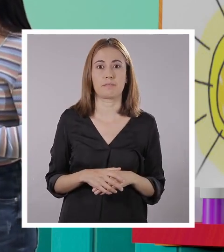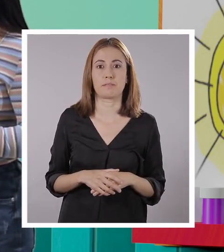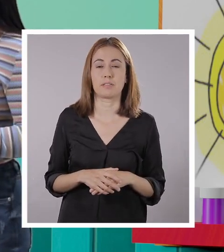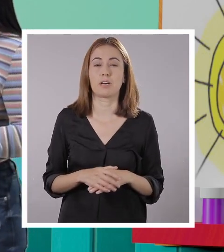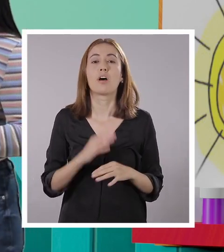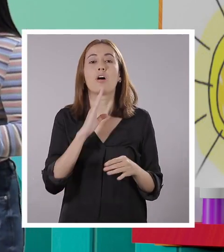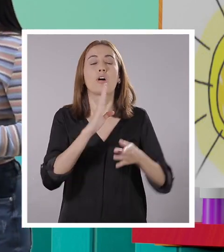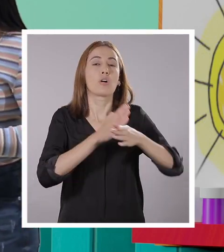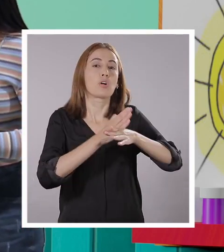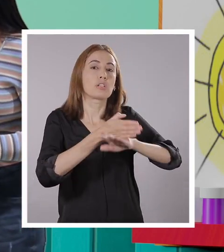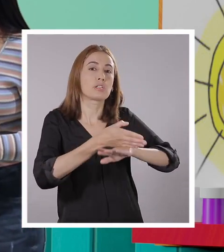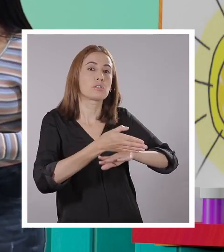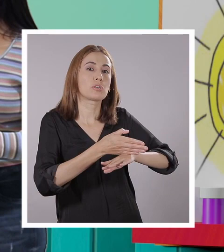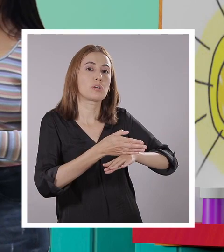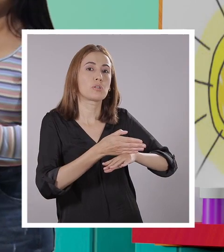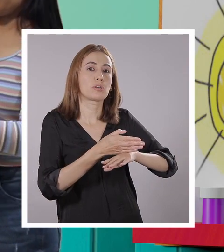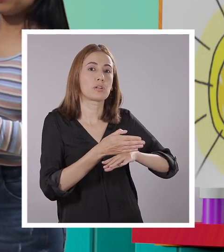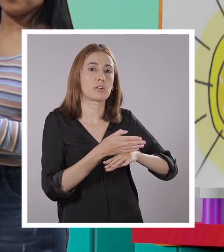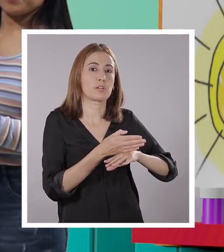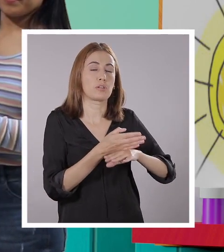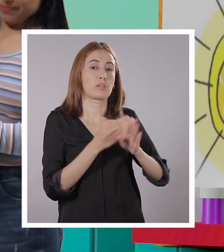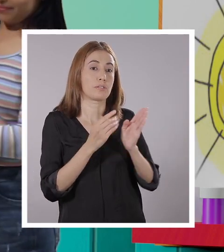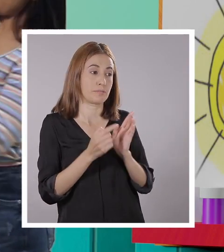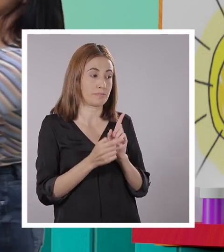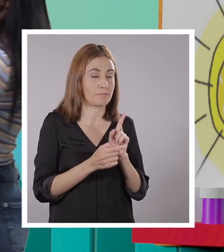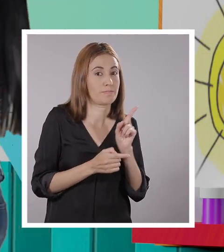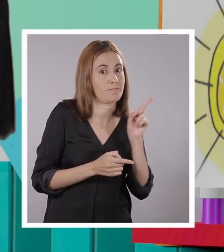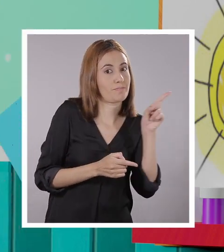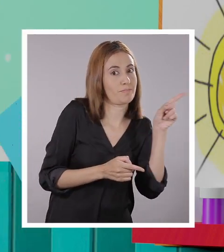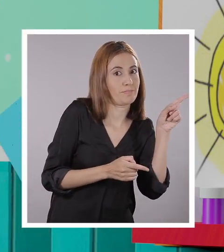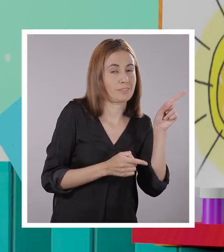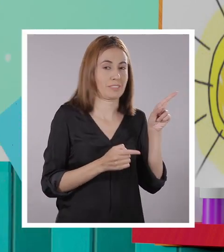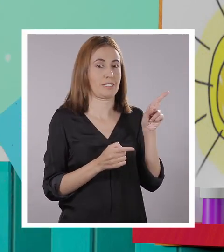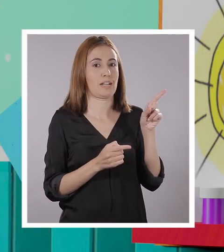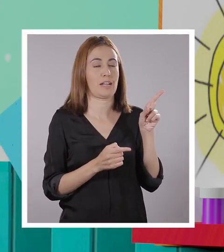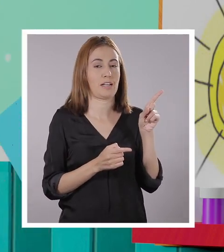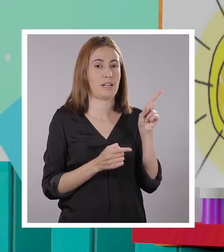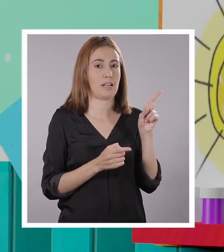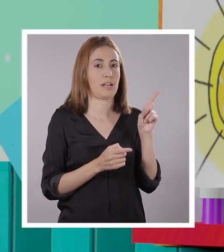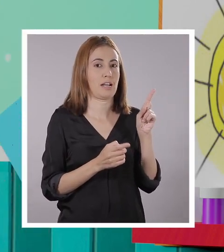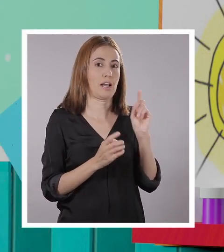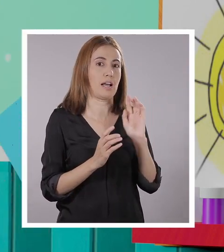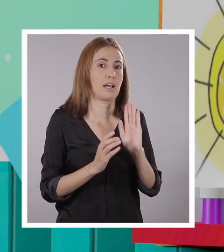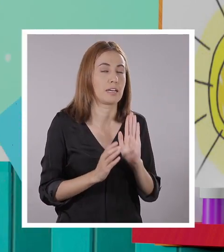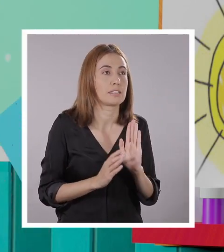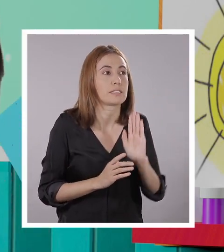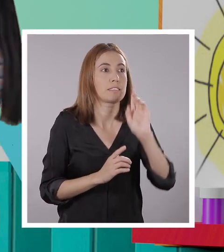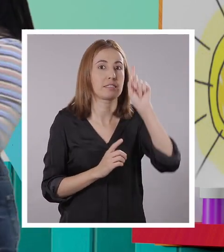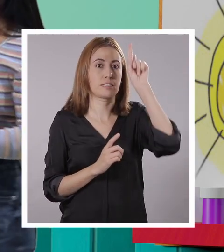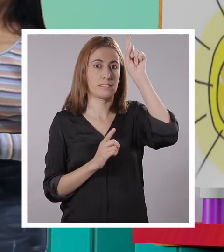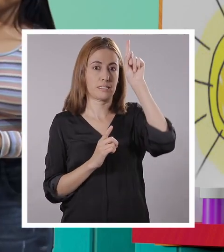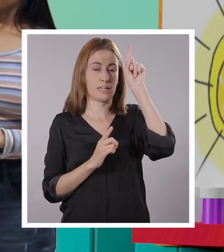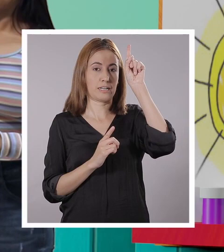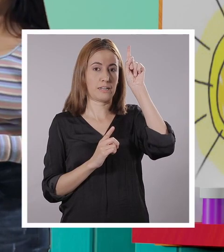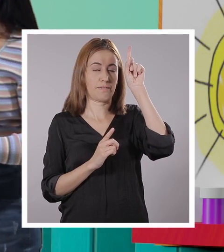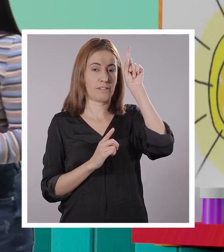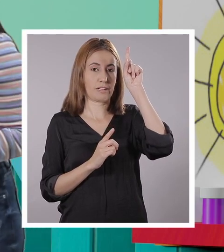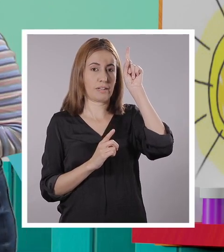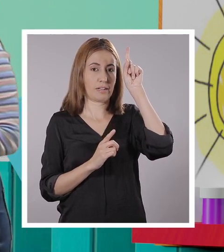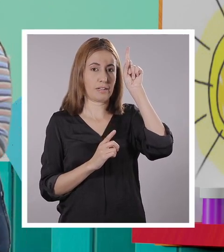vamos, Anto, ayúdame a completar. ¿Cómo continúa el patrón? Hacia un lado. Bien. Luego, ¿qué